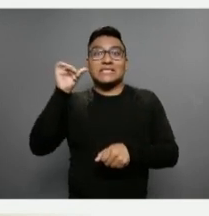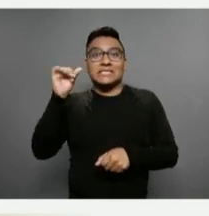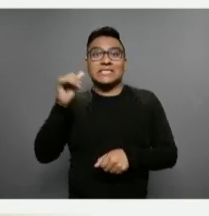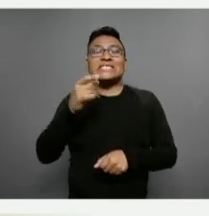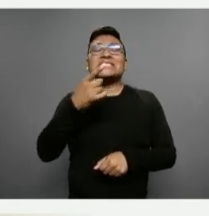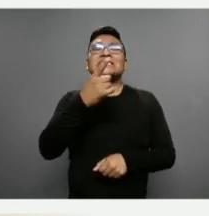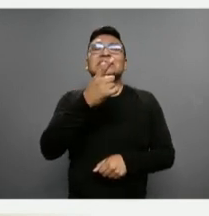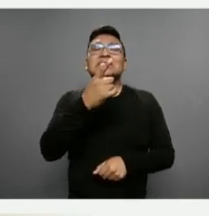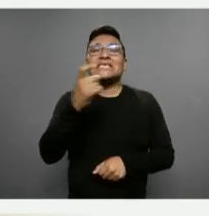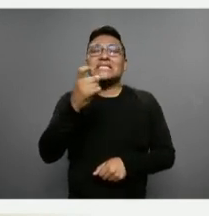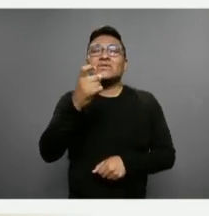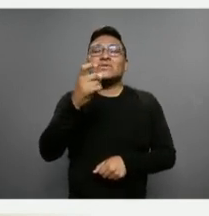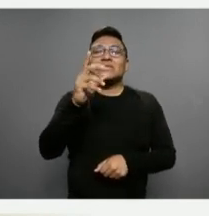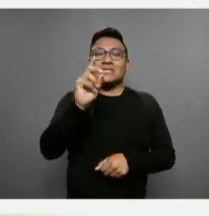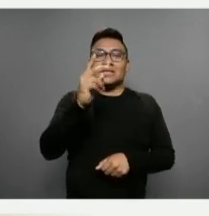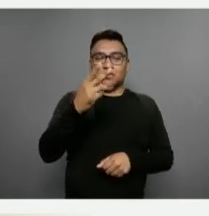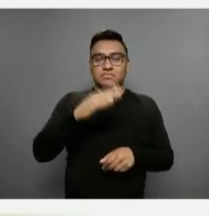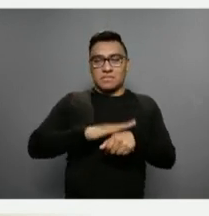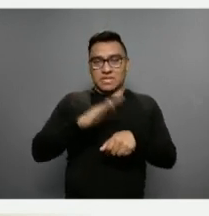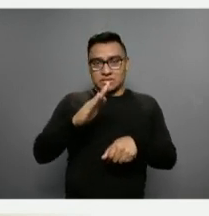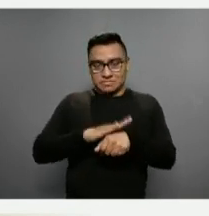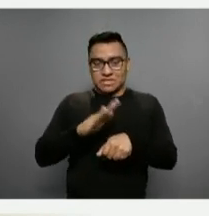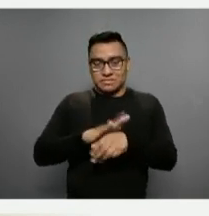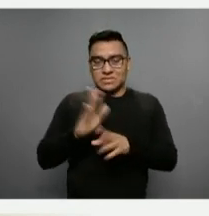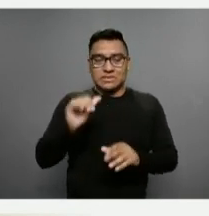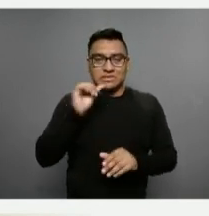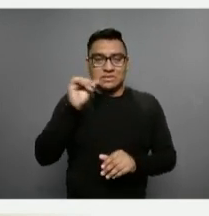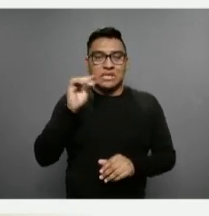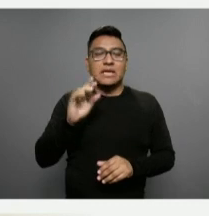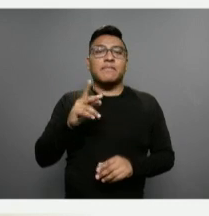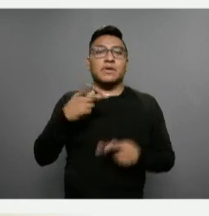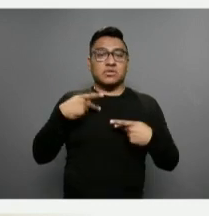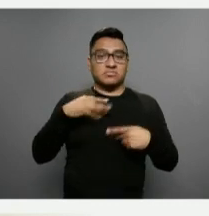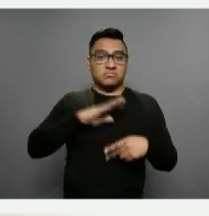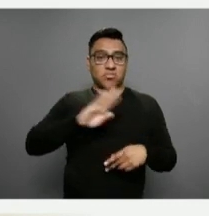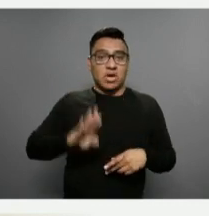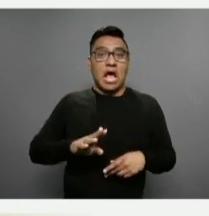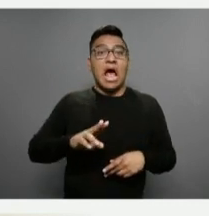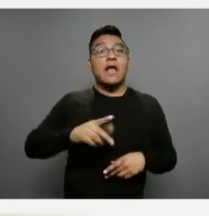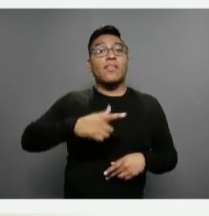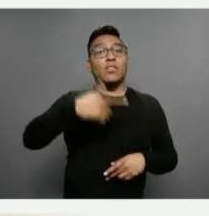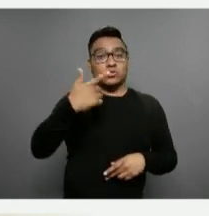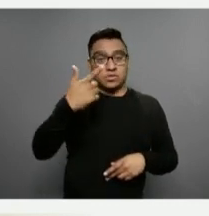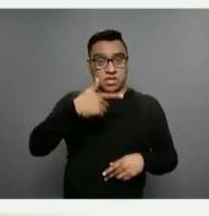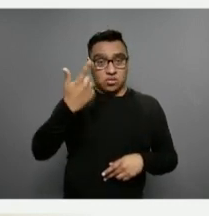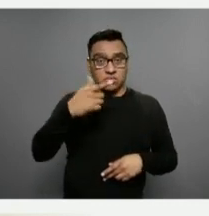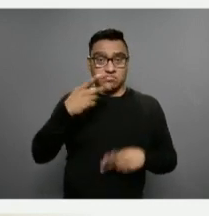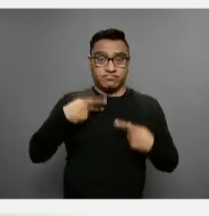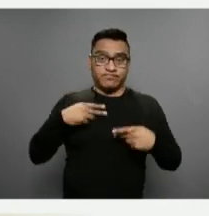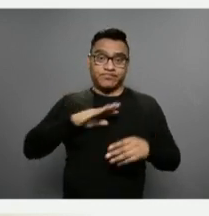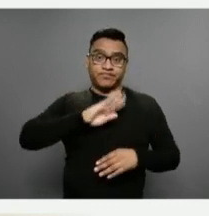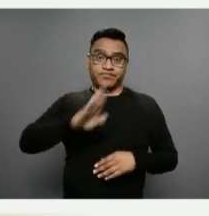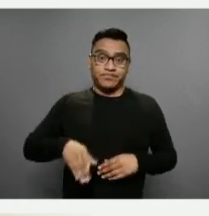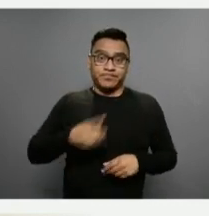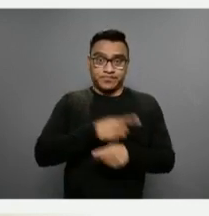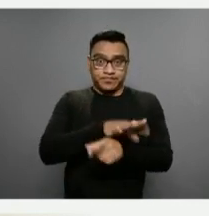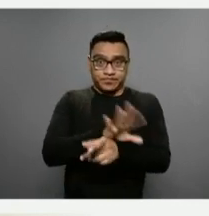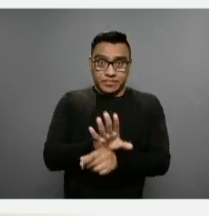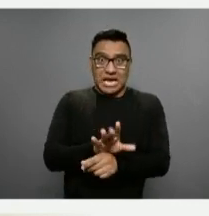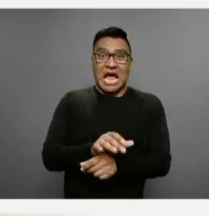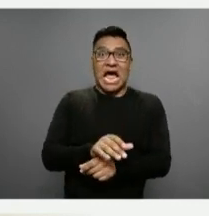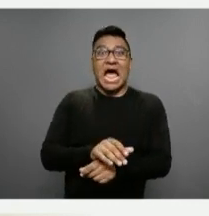más? 132 más que ayer. Sí. Y bueno, el total de defunciones ya se elevó a 12. Tenemos, el día de ayer